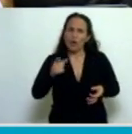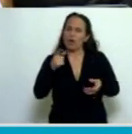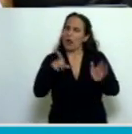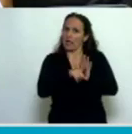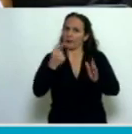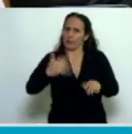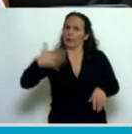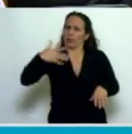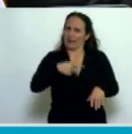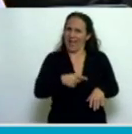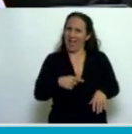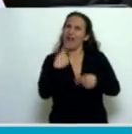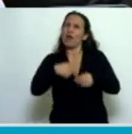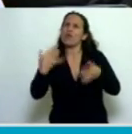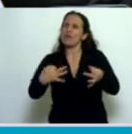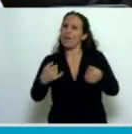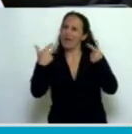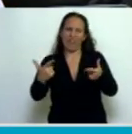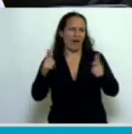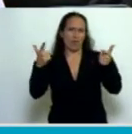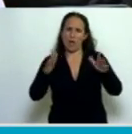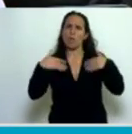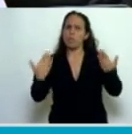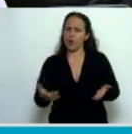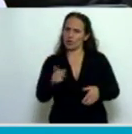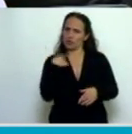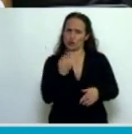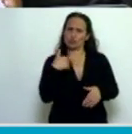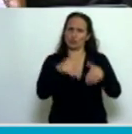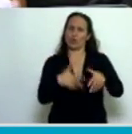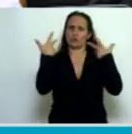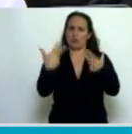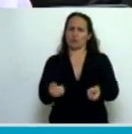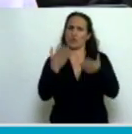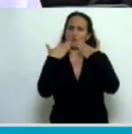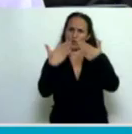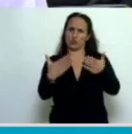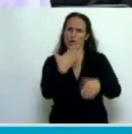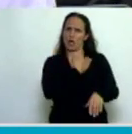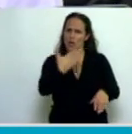no tiene ningún beneficio y por esa razón no voy a apoyarla. Muchas gracias, presidente.